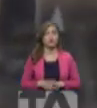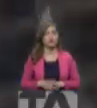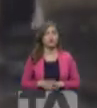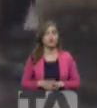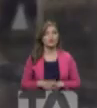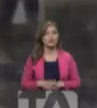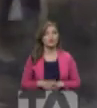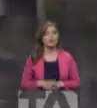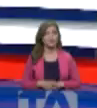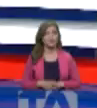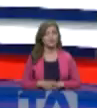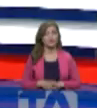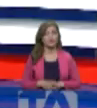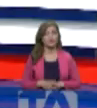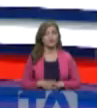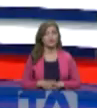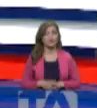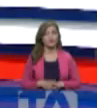24 horas.